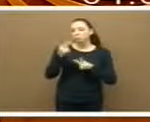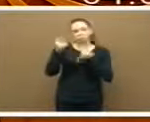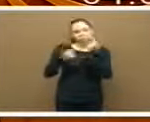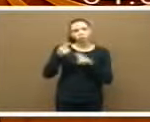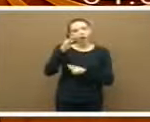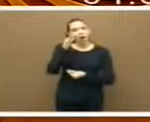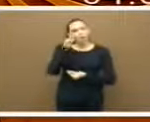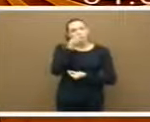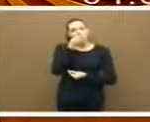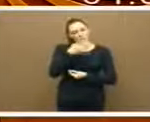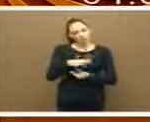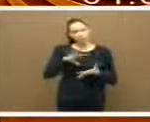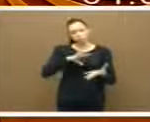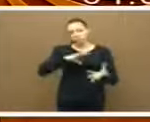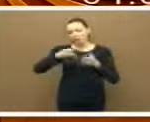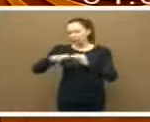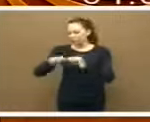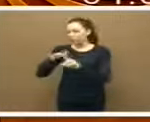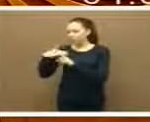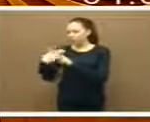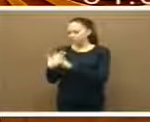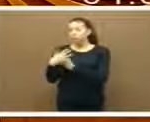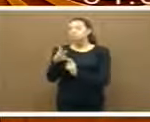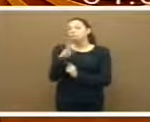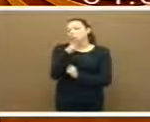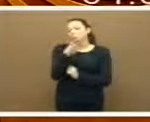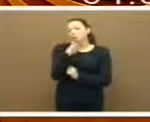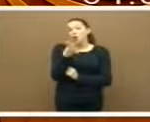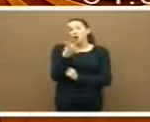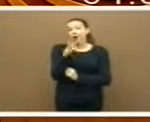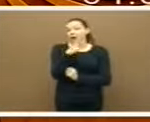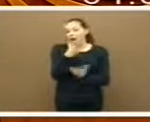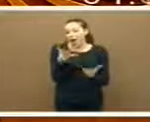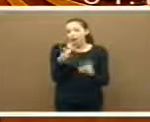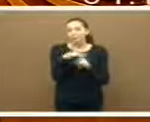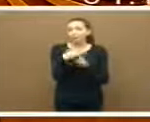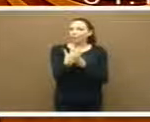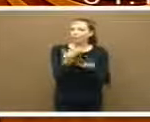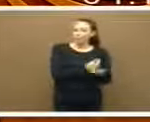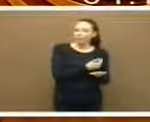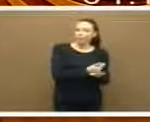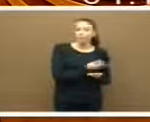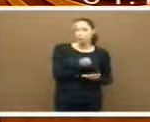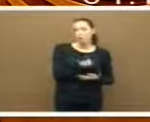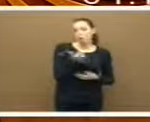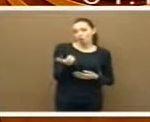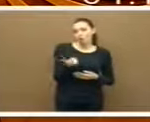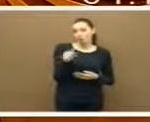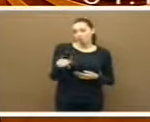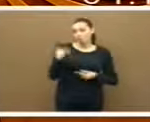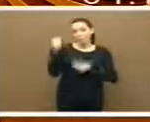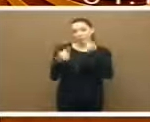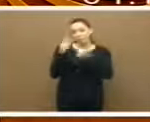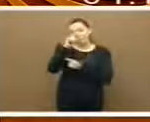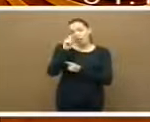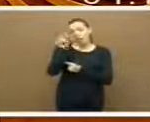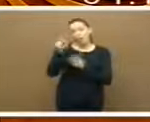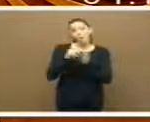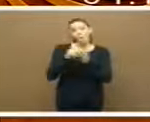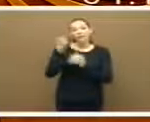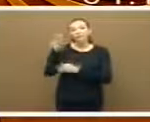reales, teniendo muy en cuenta los márgenes actuales de limitación de ingresos. Y en este presupuesto del 2014 se realiza ese